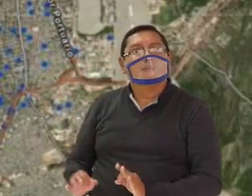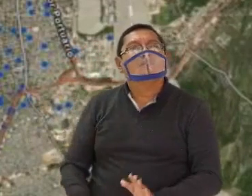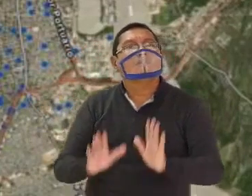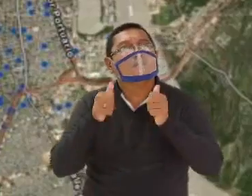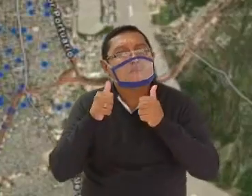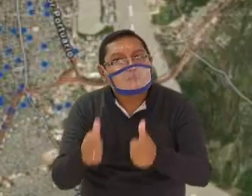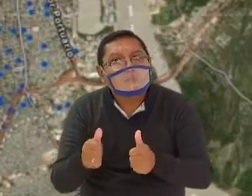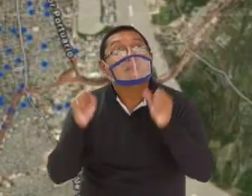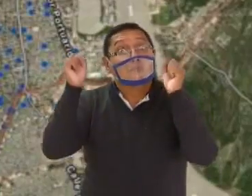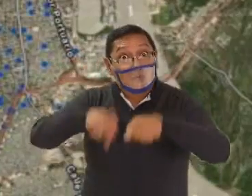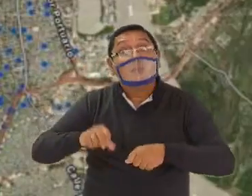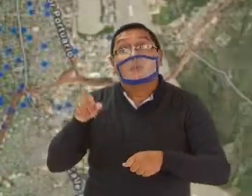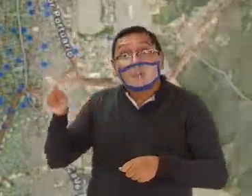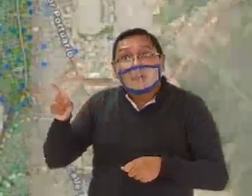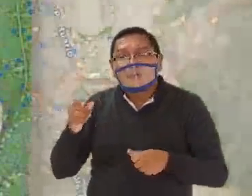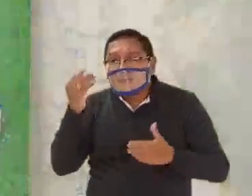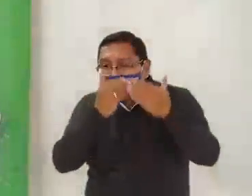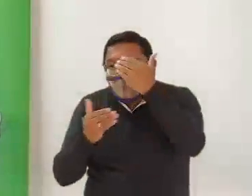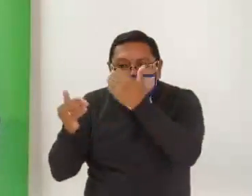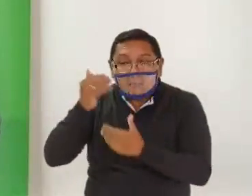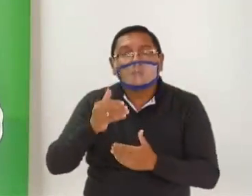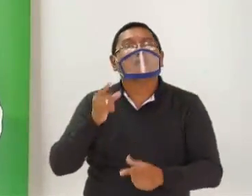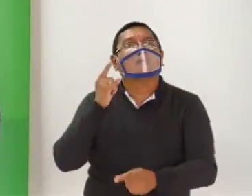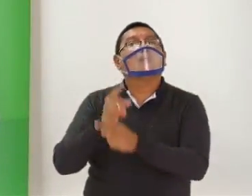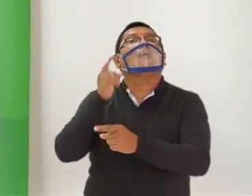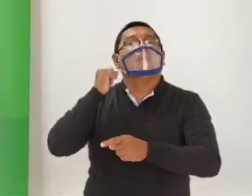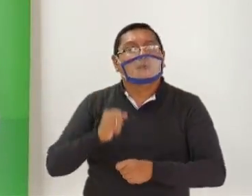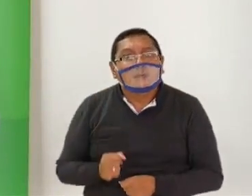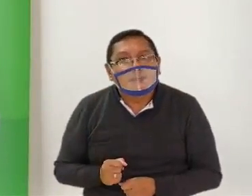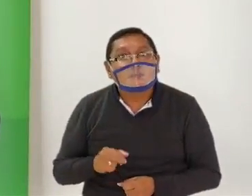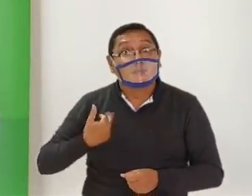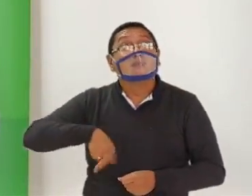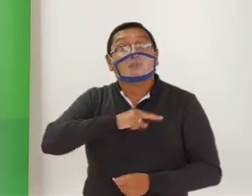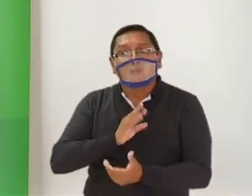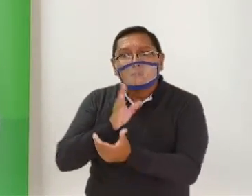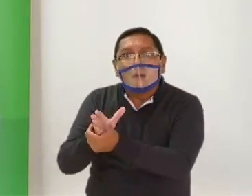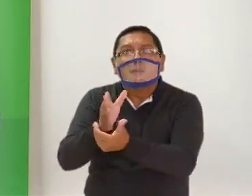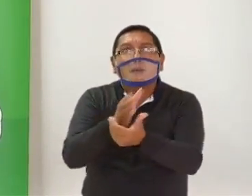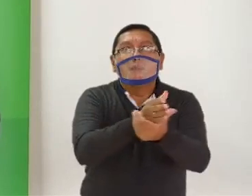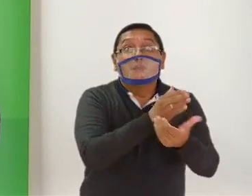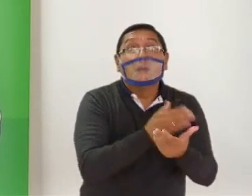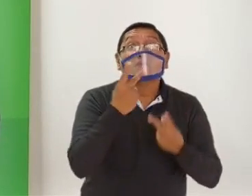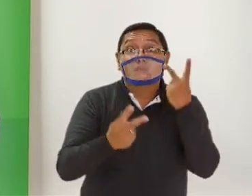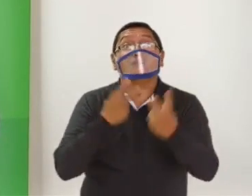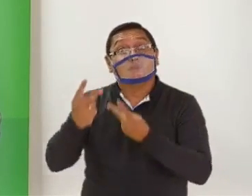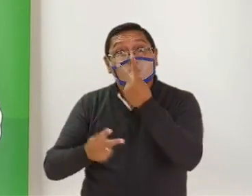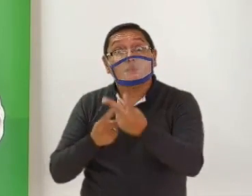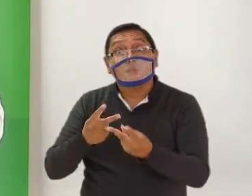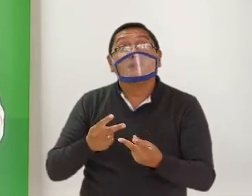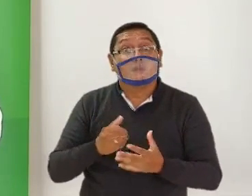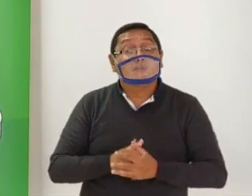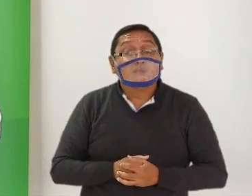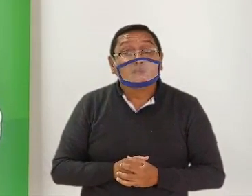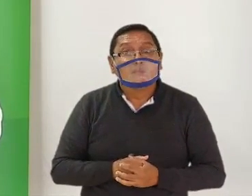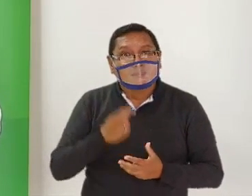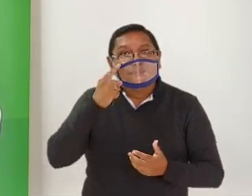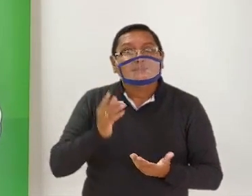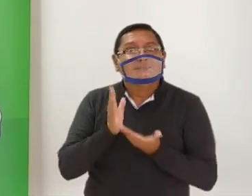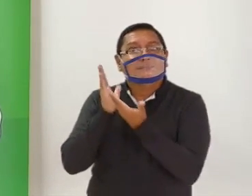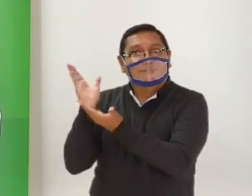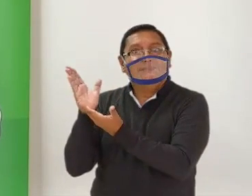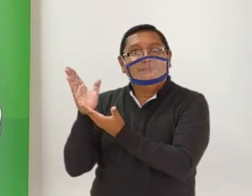revalidamos su aplicación en sitio con visitas presenciales. Teniendo en cuenta lo anterior, les presentamos